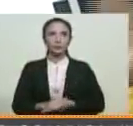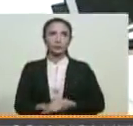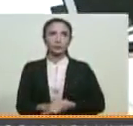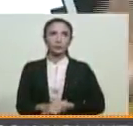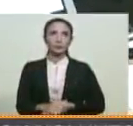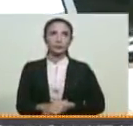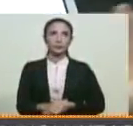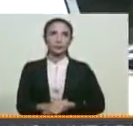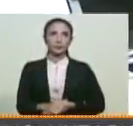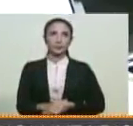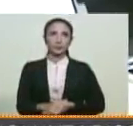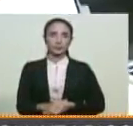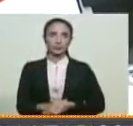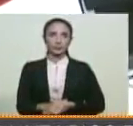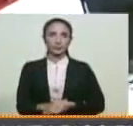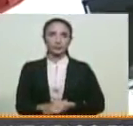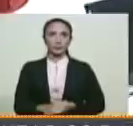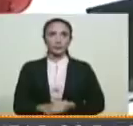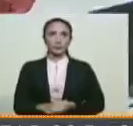6.300.000.